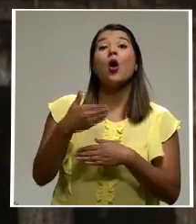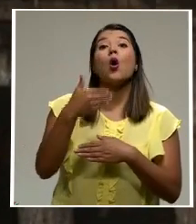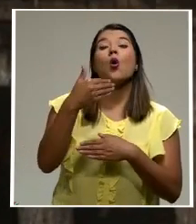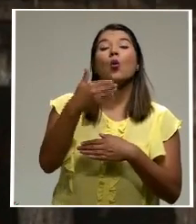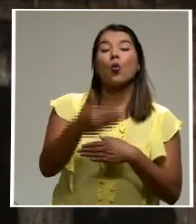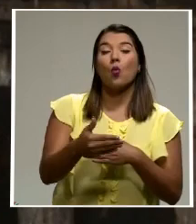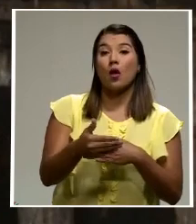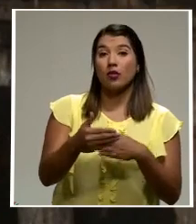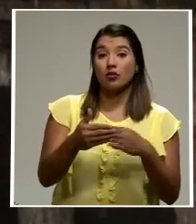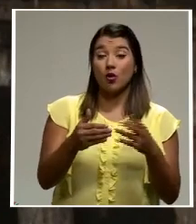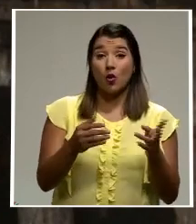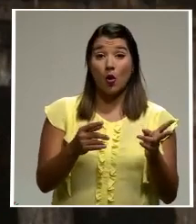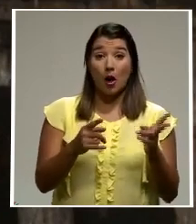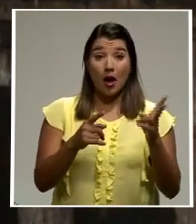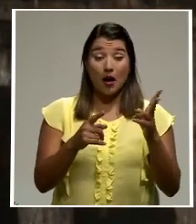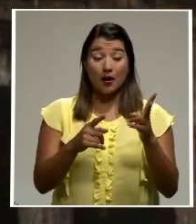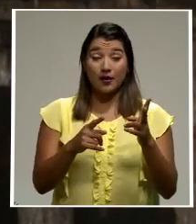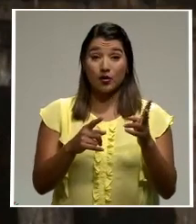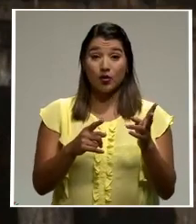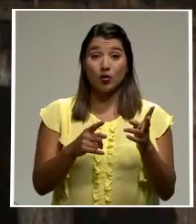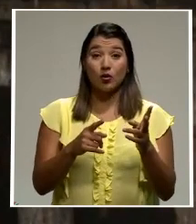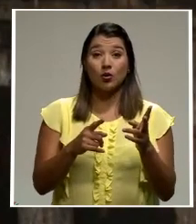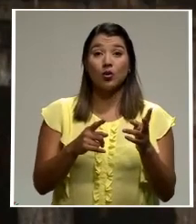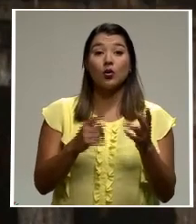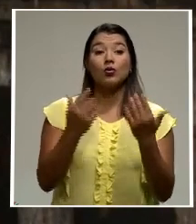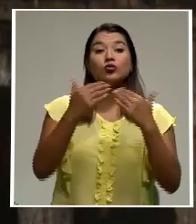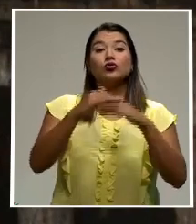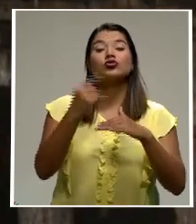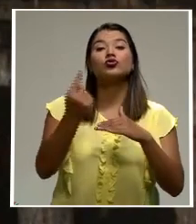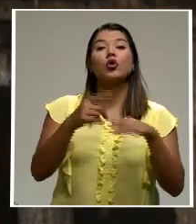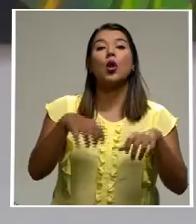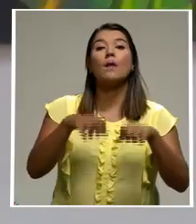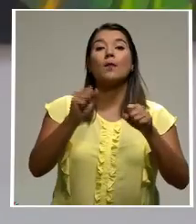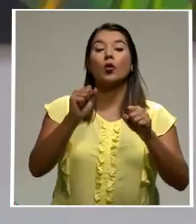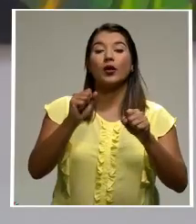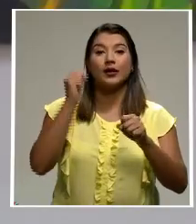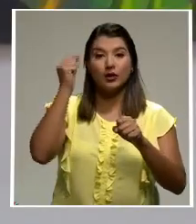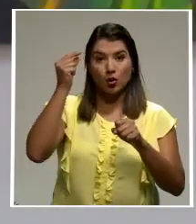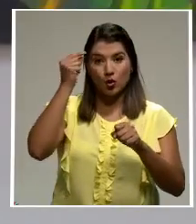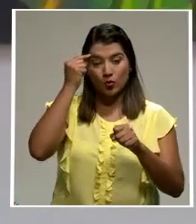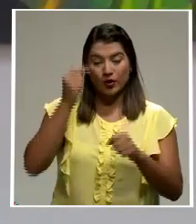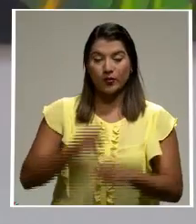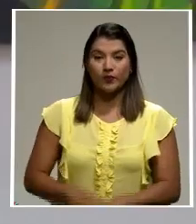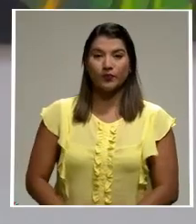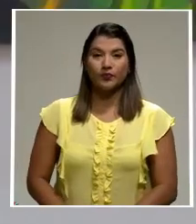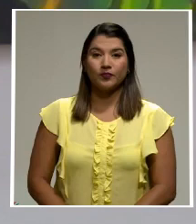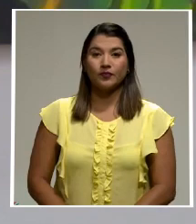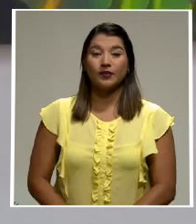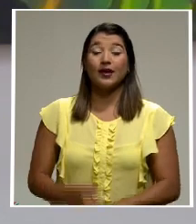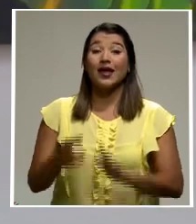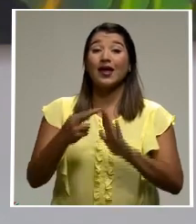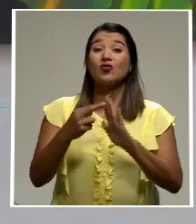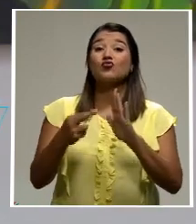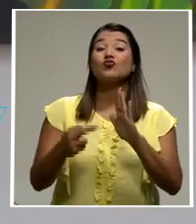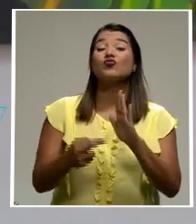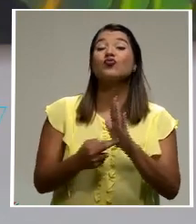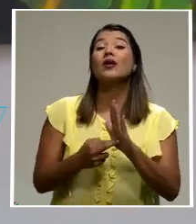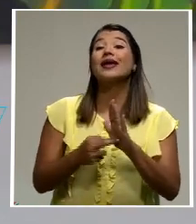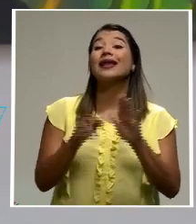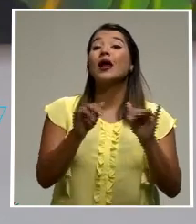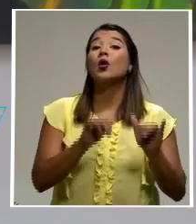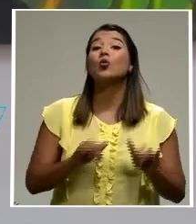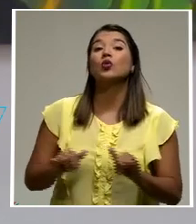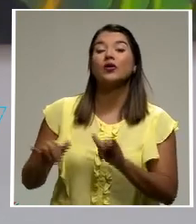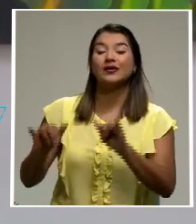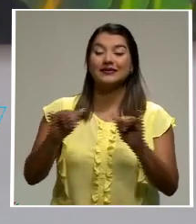instituciones estatales, lo restringió equivocadamente solo al Poder Ejecutivo. Regla universal es que la